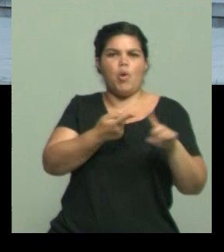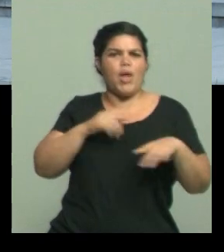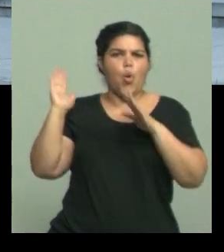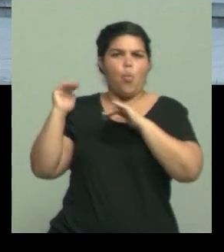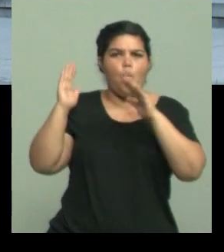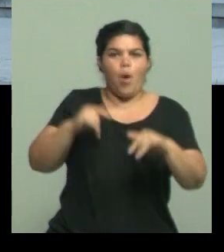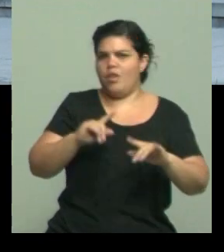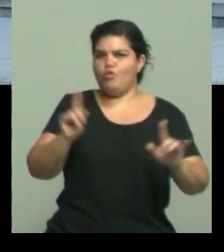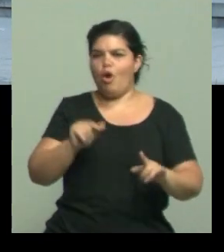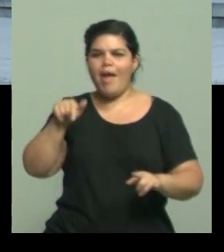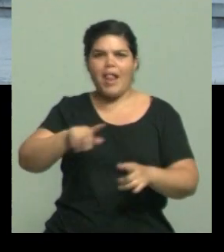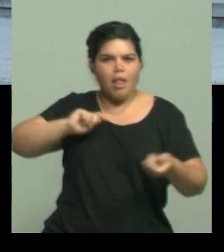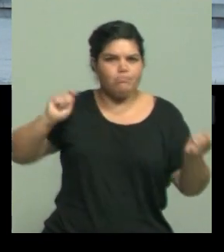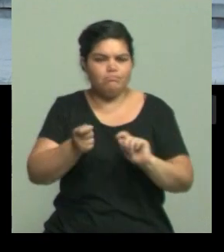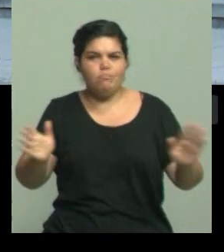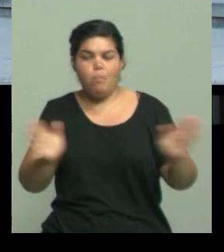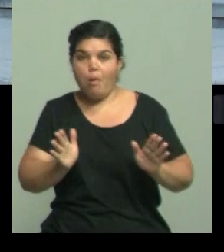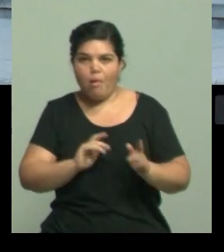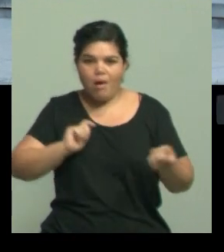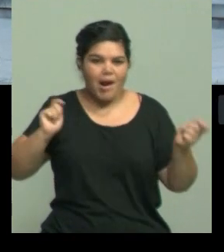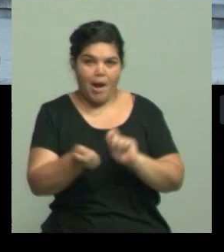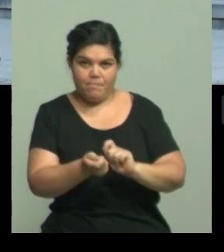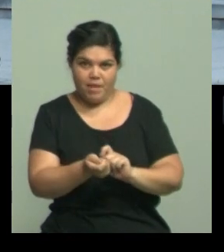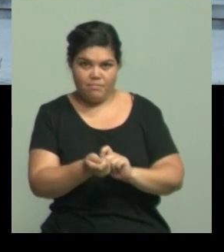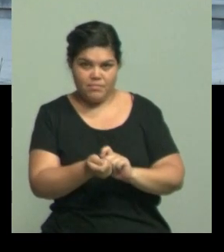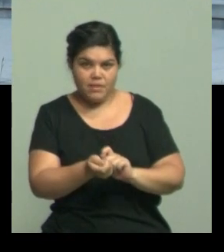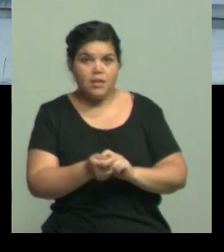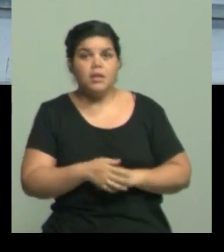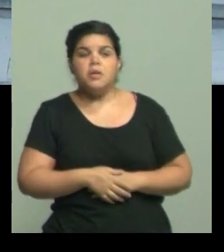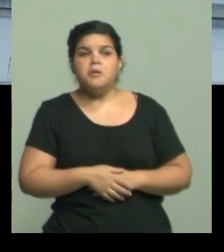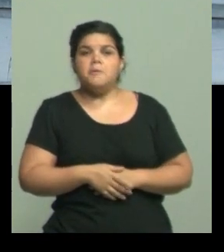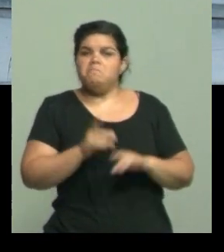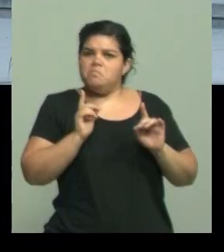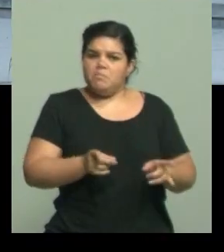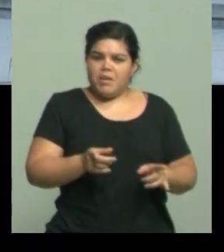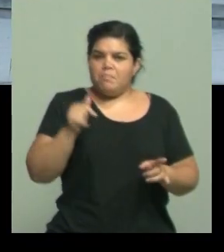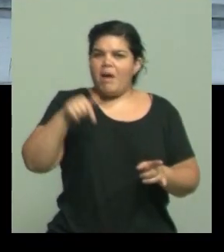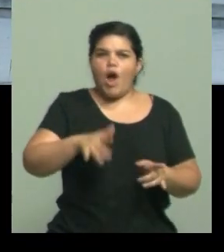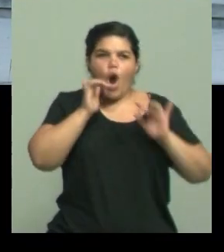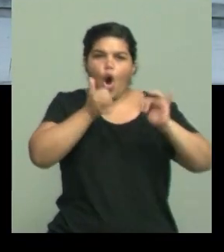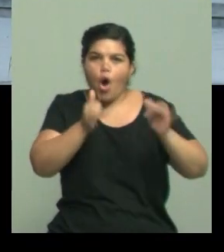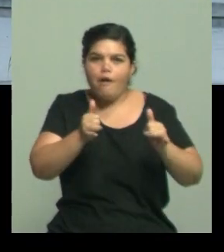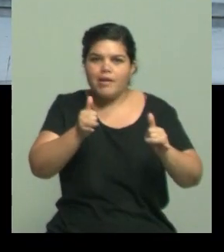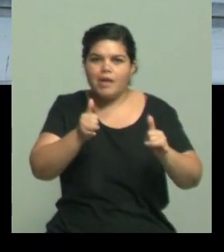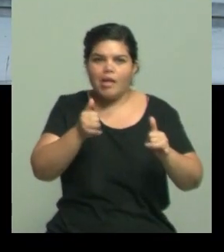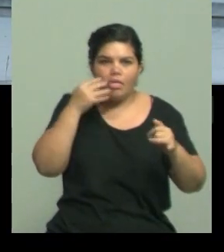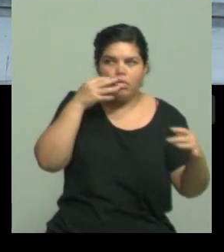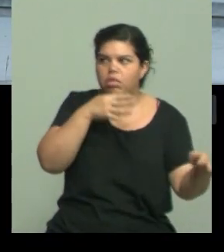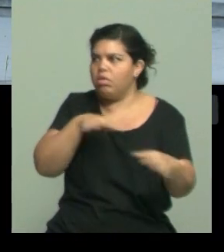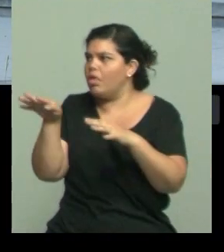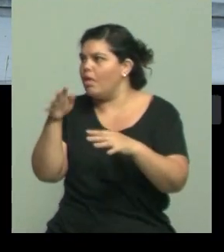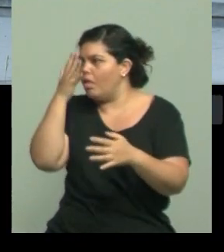le habla a los jóvenes, que tal vez los medios de comunicación le dejaron hablar a los jóvenes. Bueno, si los medios de comunicación le